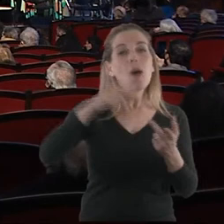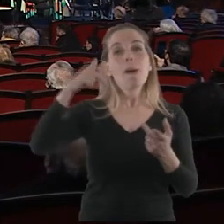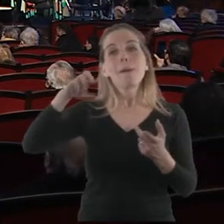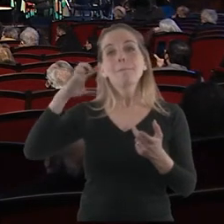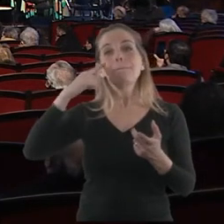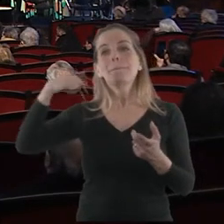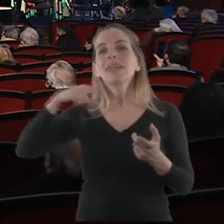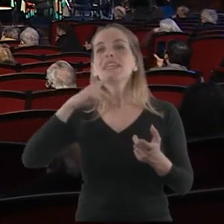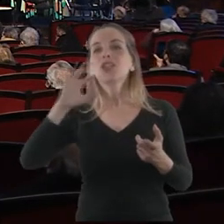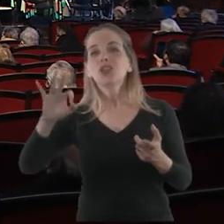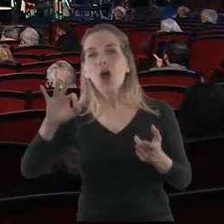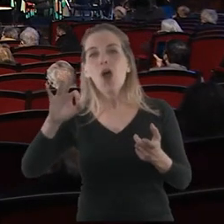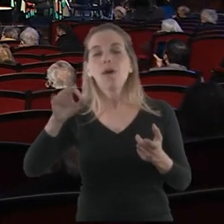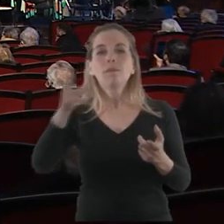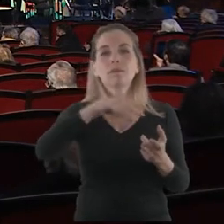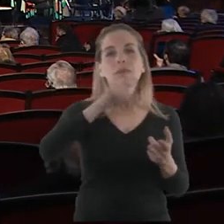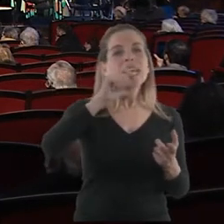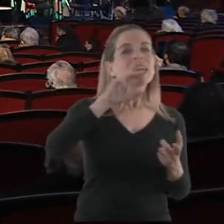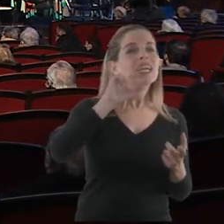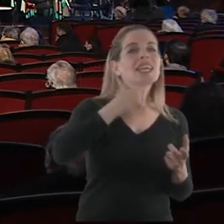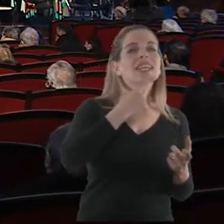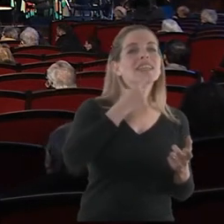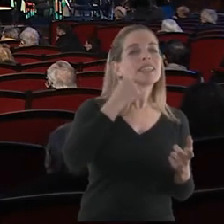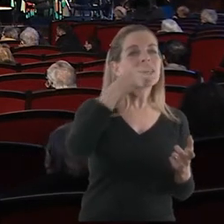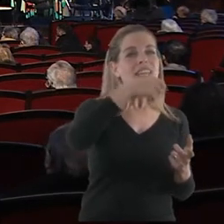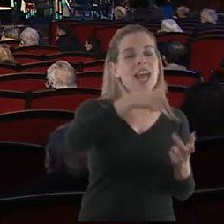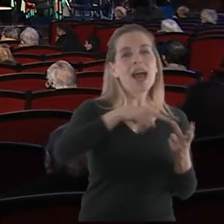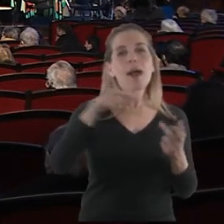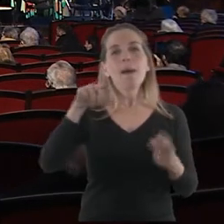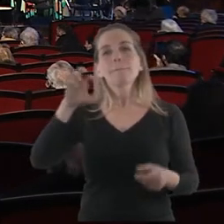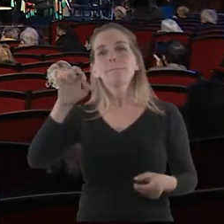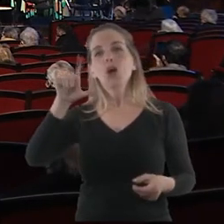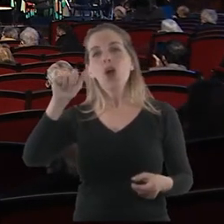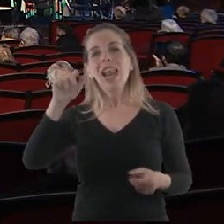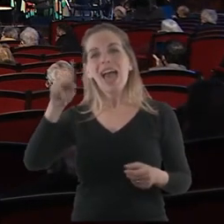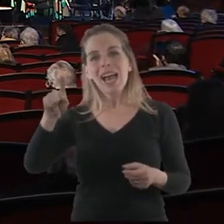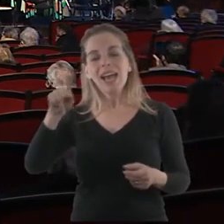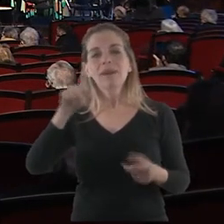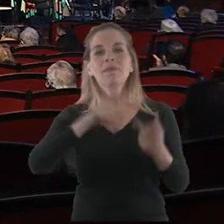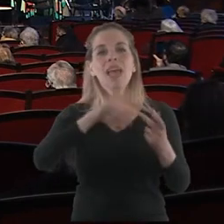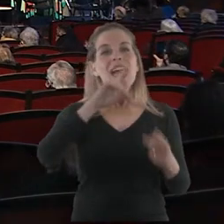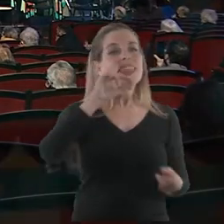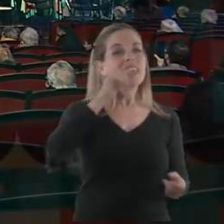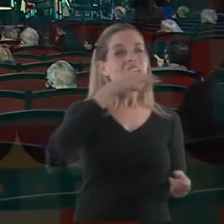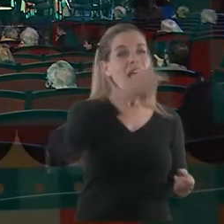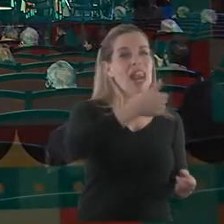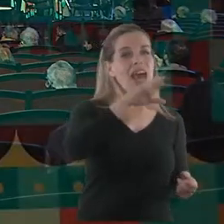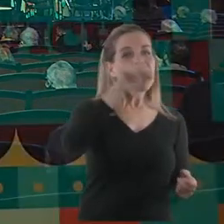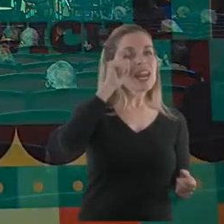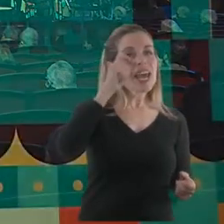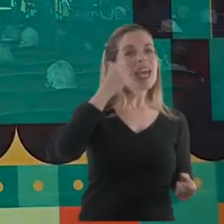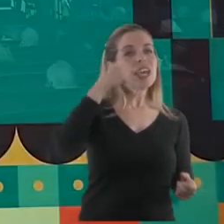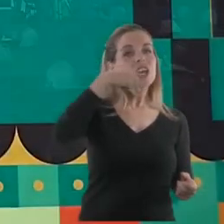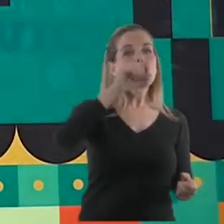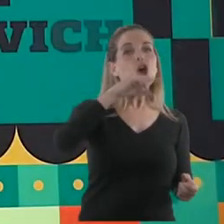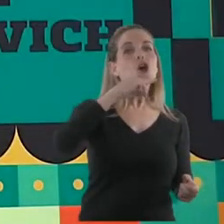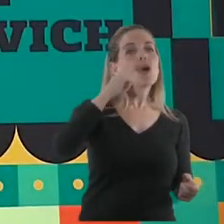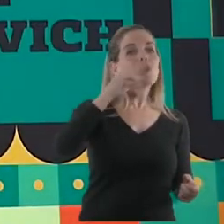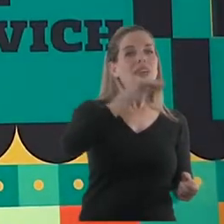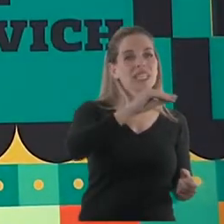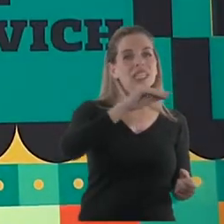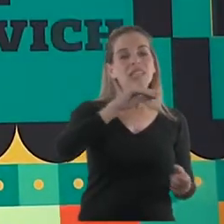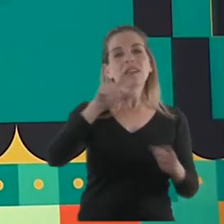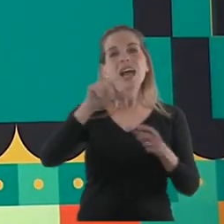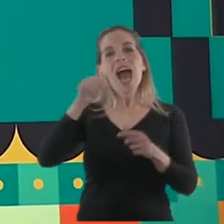María Cristina Plenkovich, Fernando Polak, Adriana Puigros, Diana Rabinovich, Gabriel